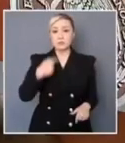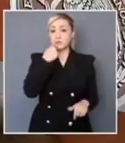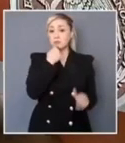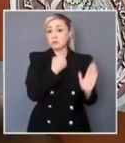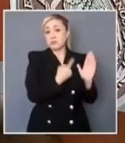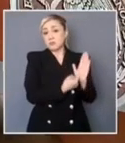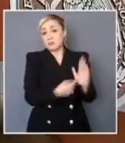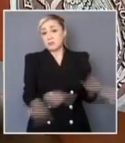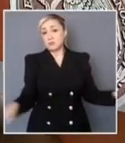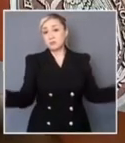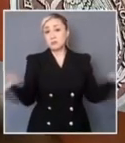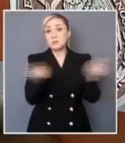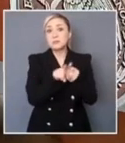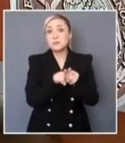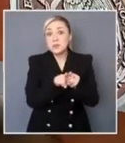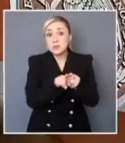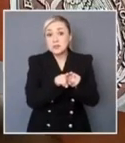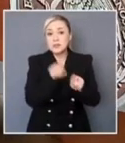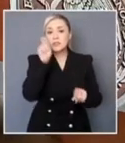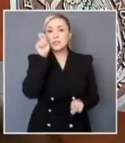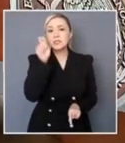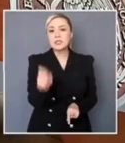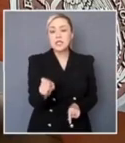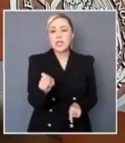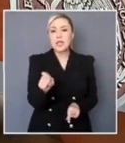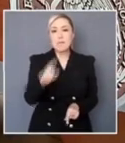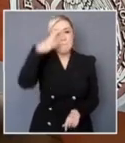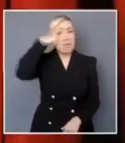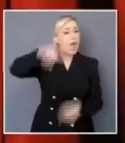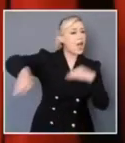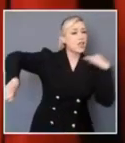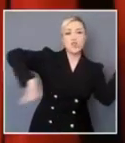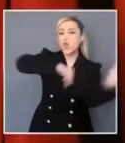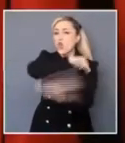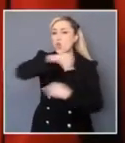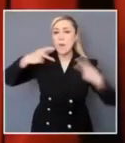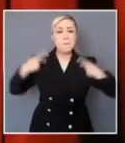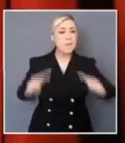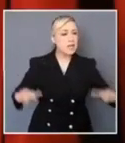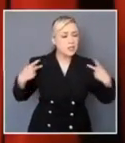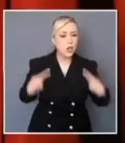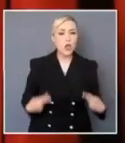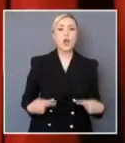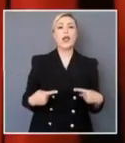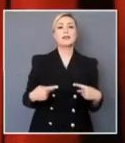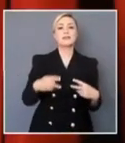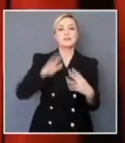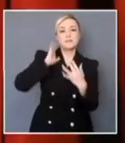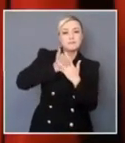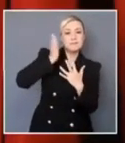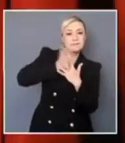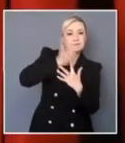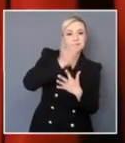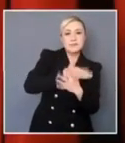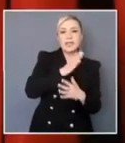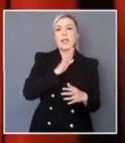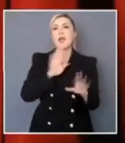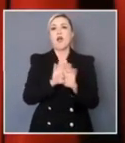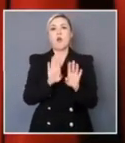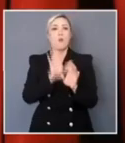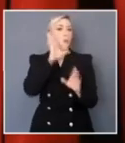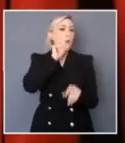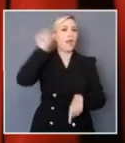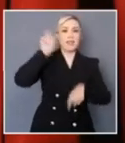los principios de universalidad, interdependencia, indivisibilidad y,